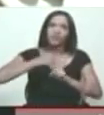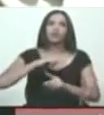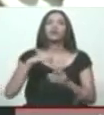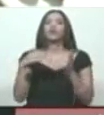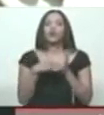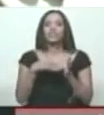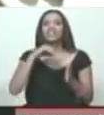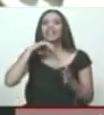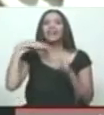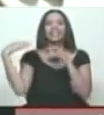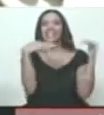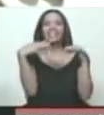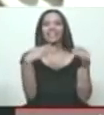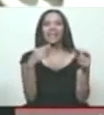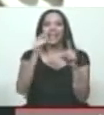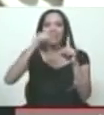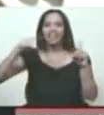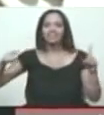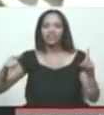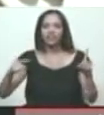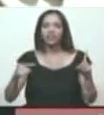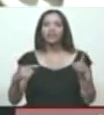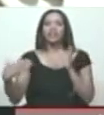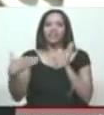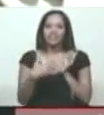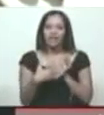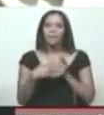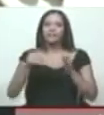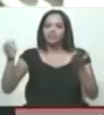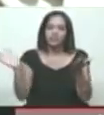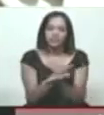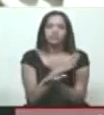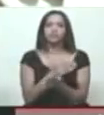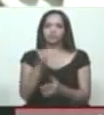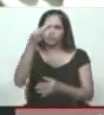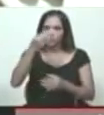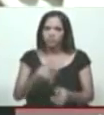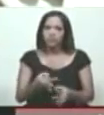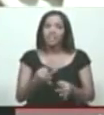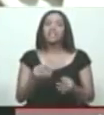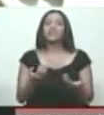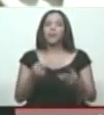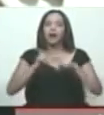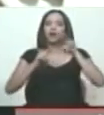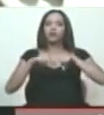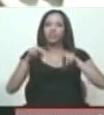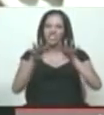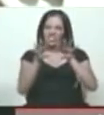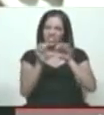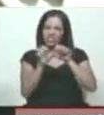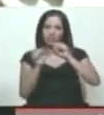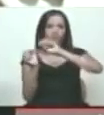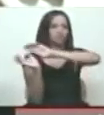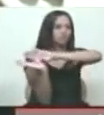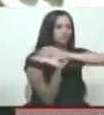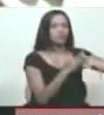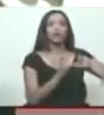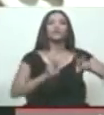eléctrica. Y este ataque artero va a ser derrotado. Y vamos a reconstruir lo quemado y vamos